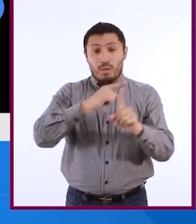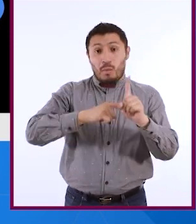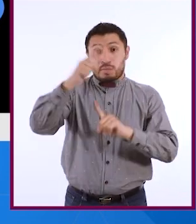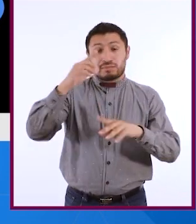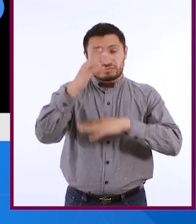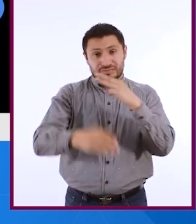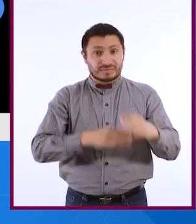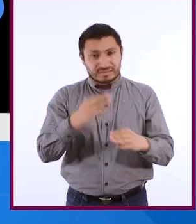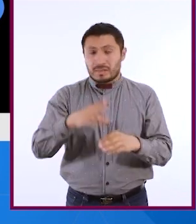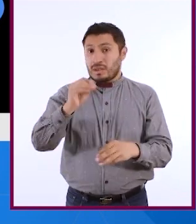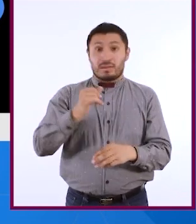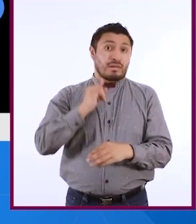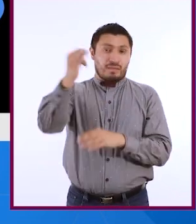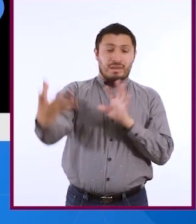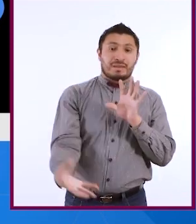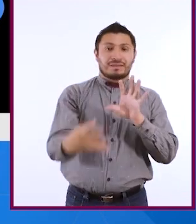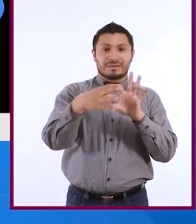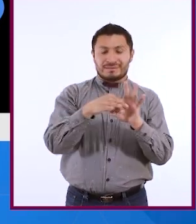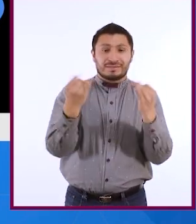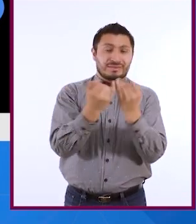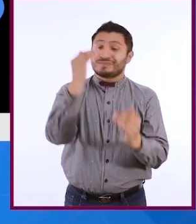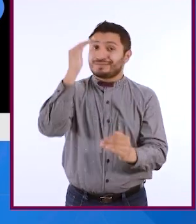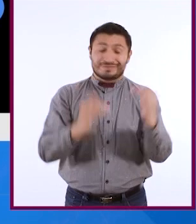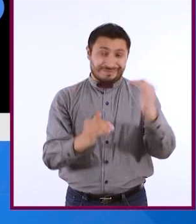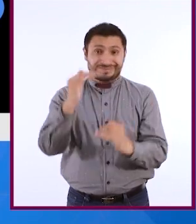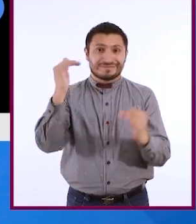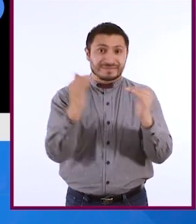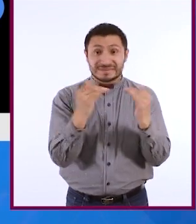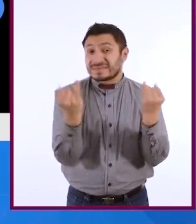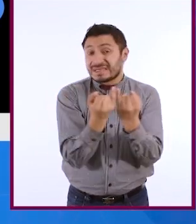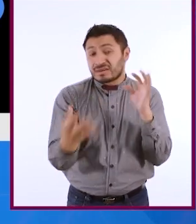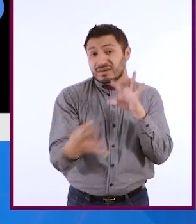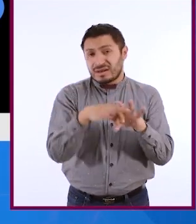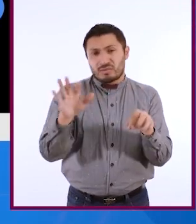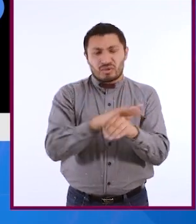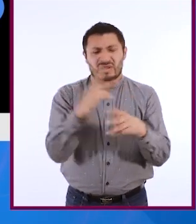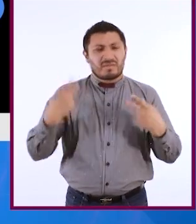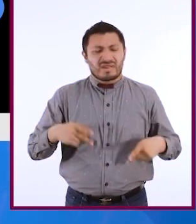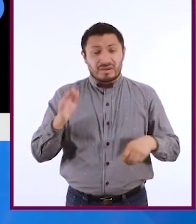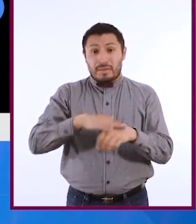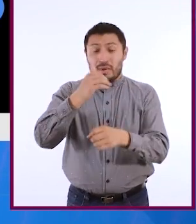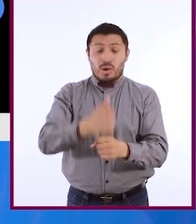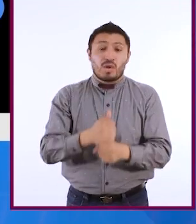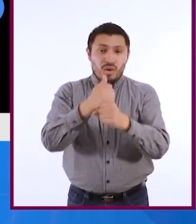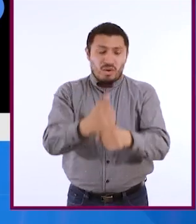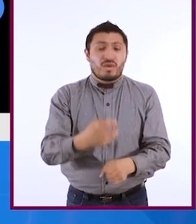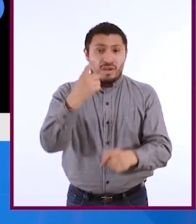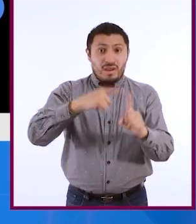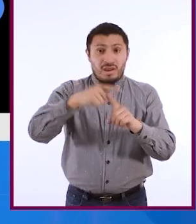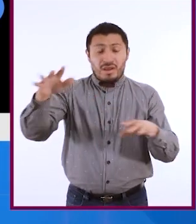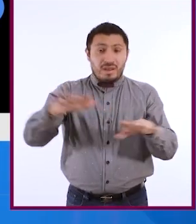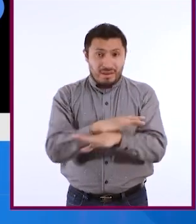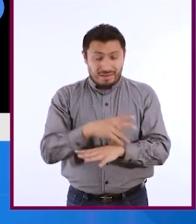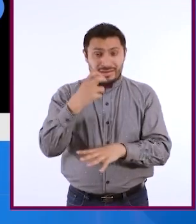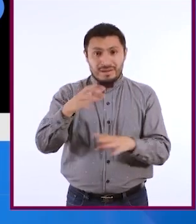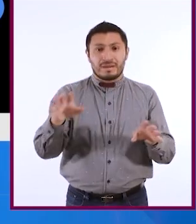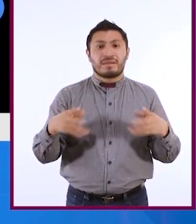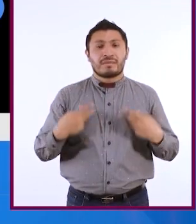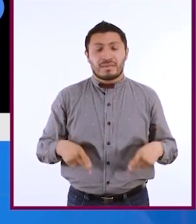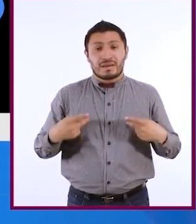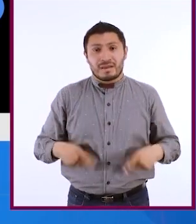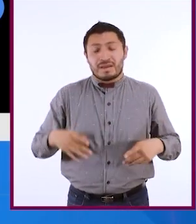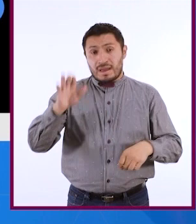climático, pues tampoco es lejano al tema de la desigualdad, porque las personas que más van a sufrir las consecuencias del cambio climático son las